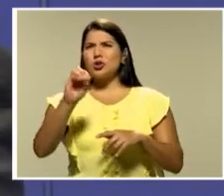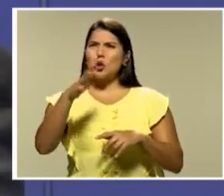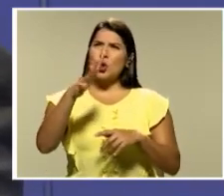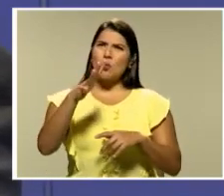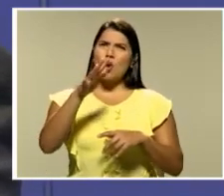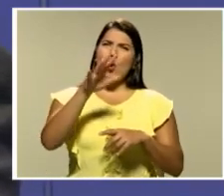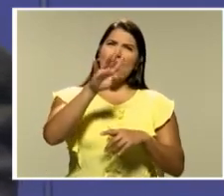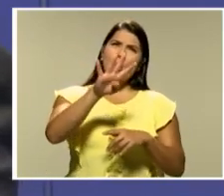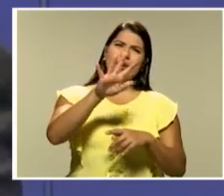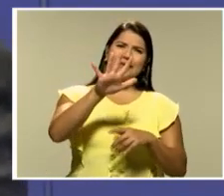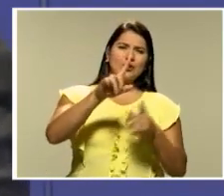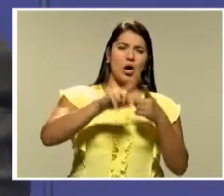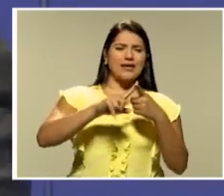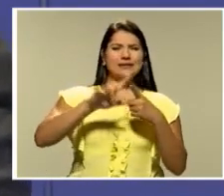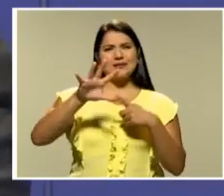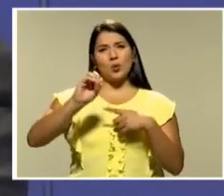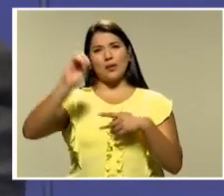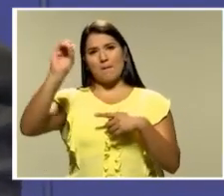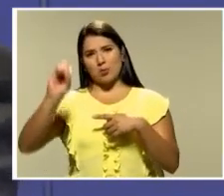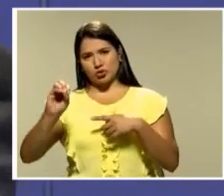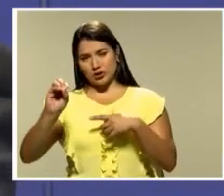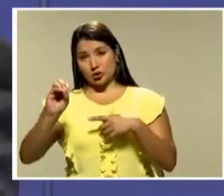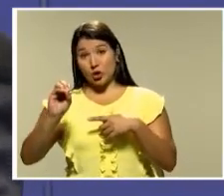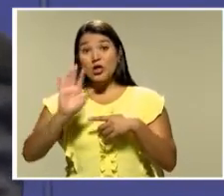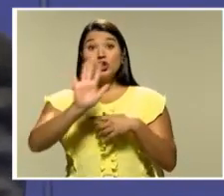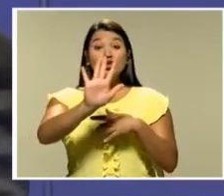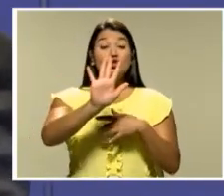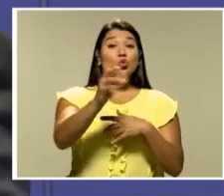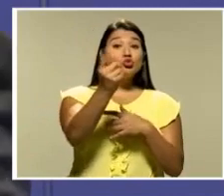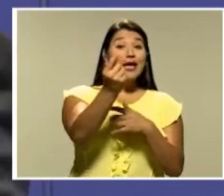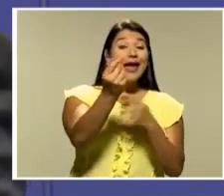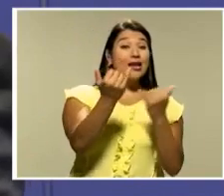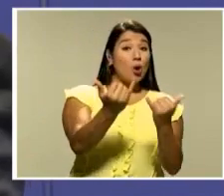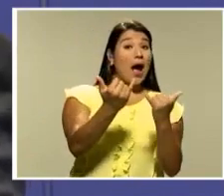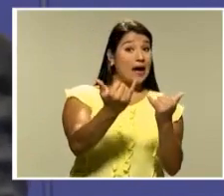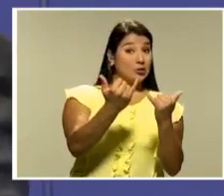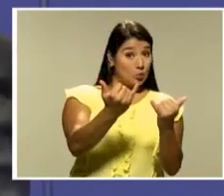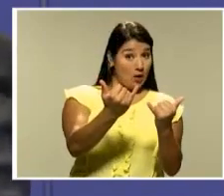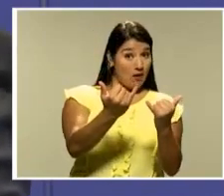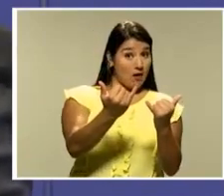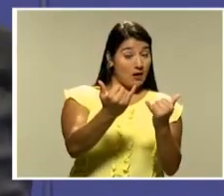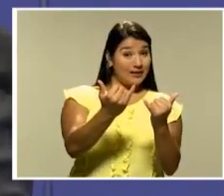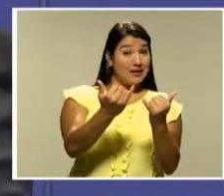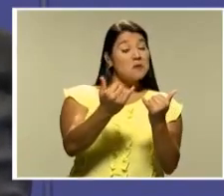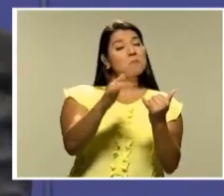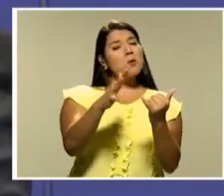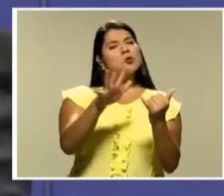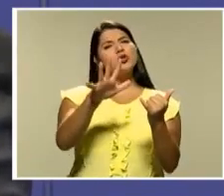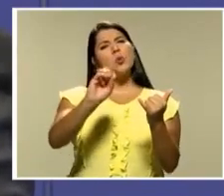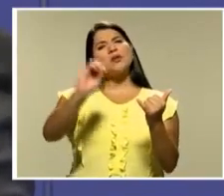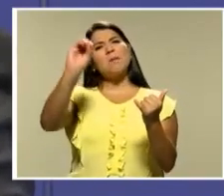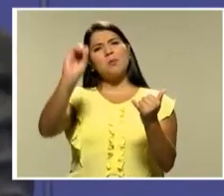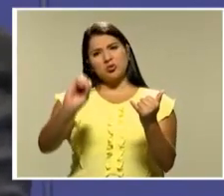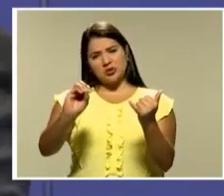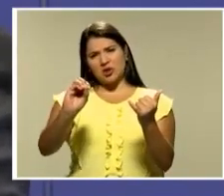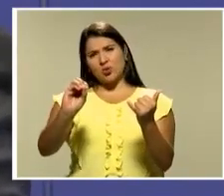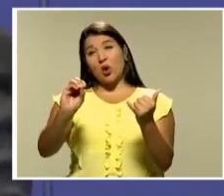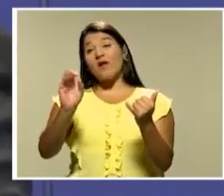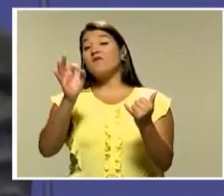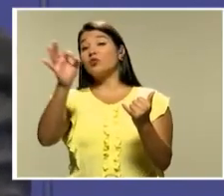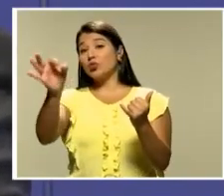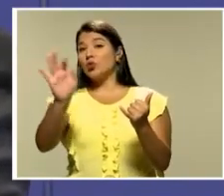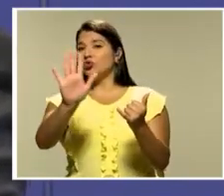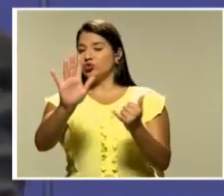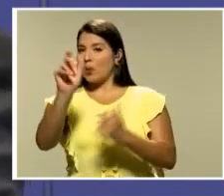50% de pensión, que sigue sin corresponder a lo que hemos estado. Las expectativas. Sí, las expectativas tienden a estar alrededor